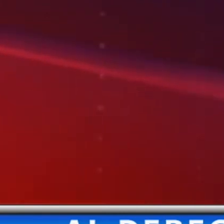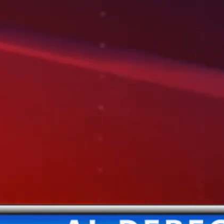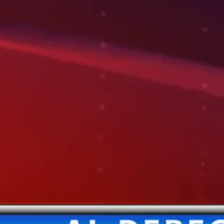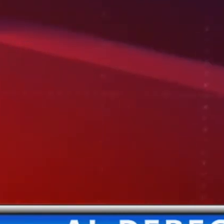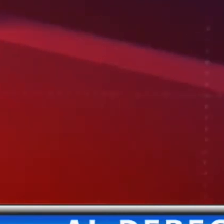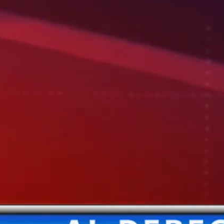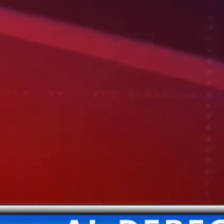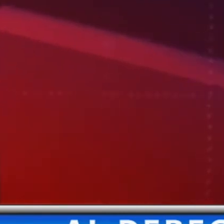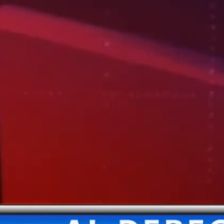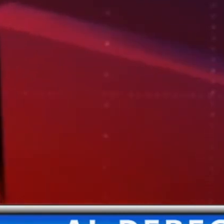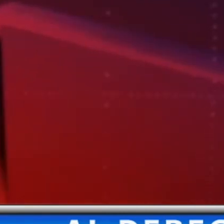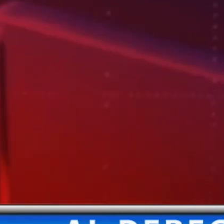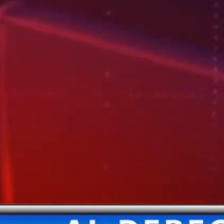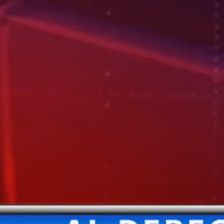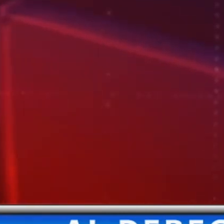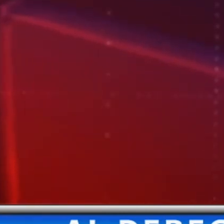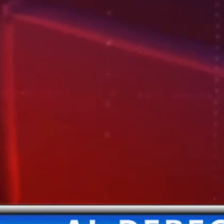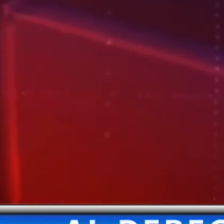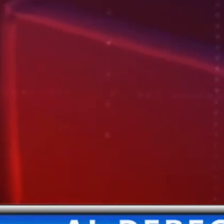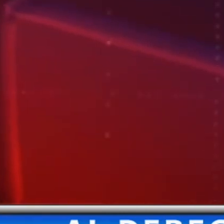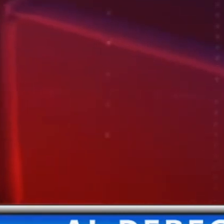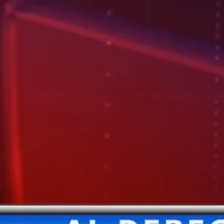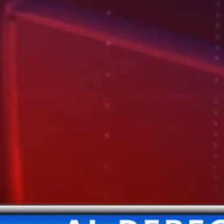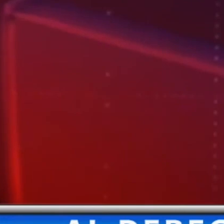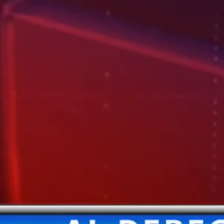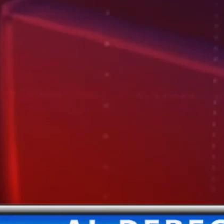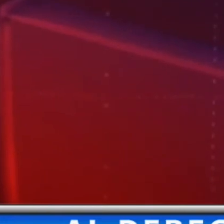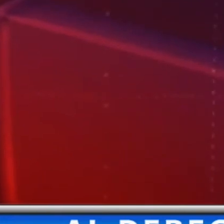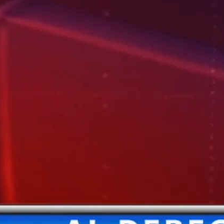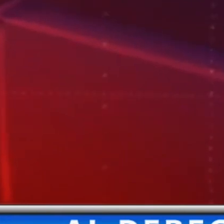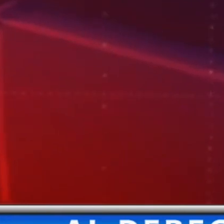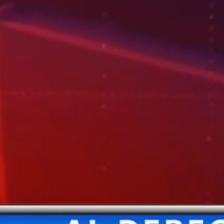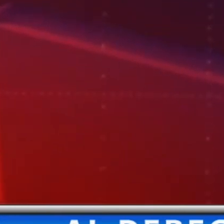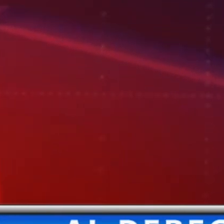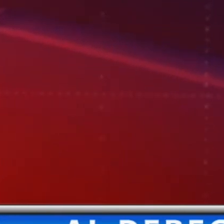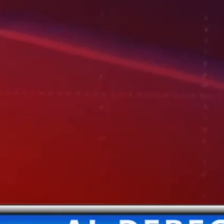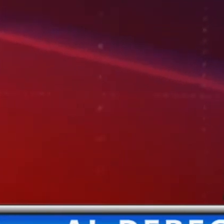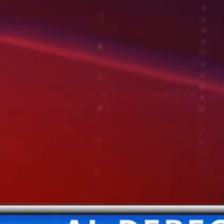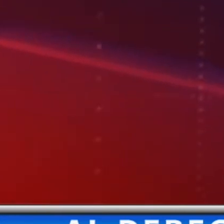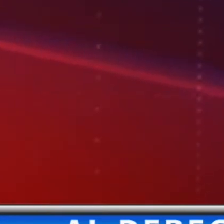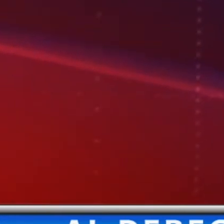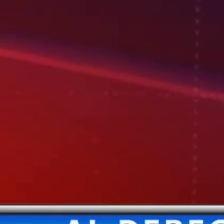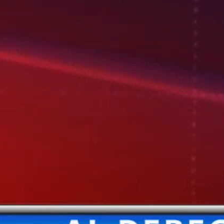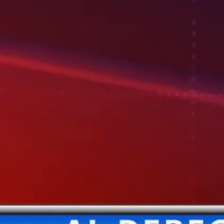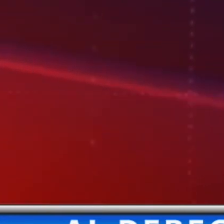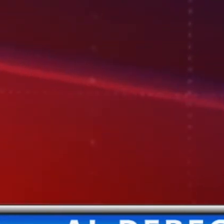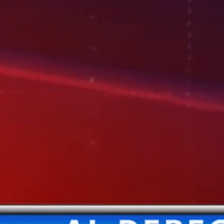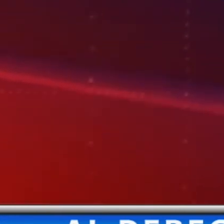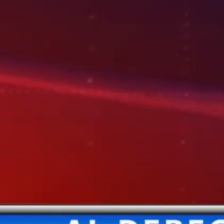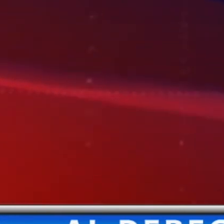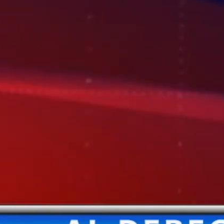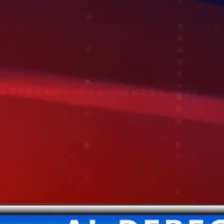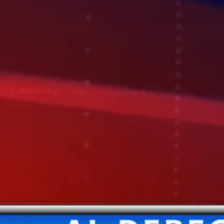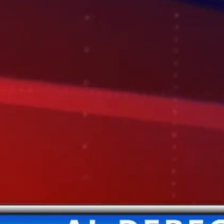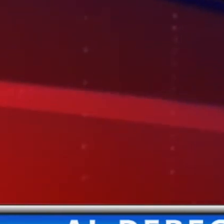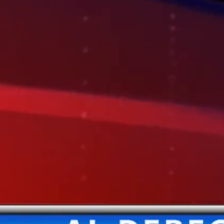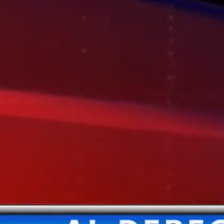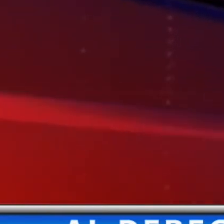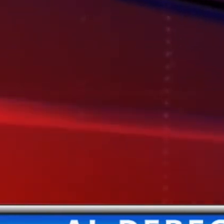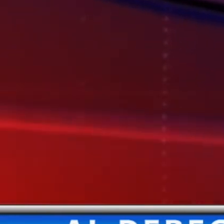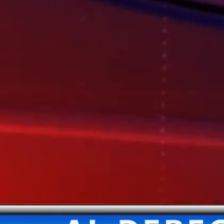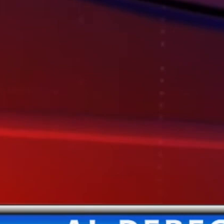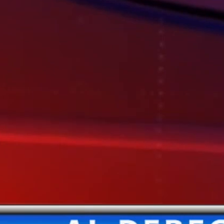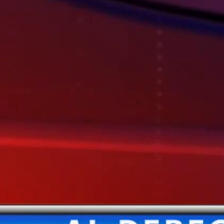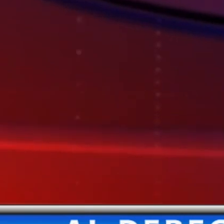diferentes problemas que se están suscitando en nuestro Maule Sur, con tolerancia y pluralismo, escuchando a los diferentes actores